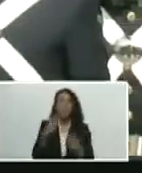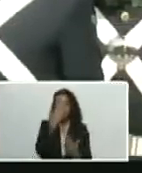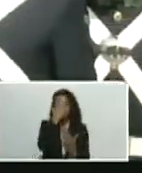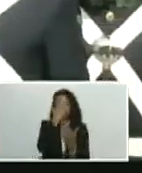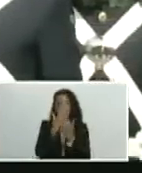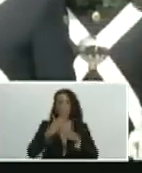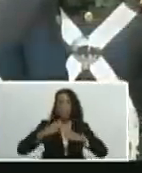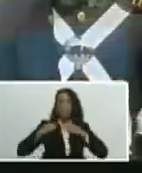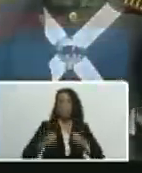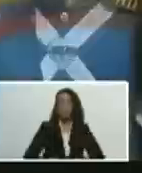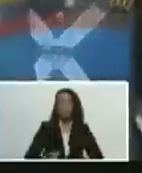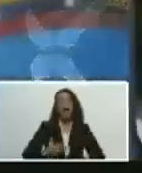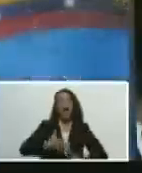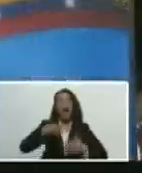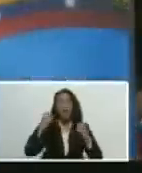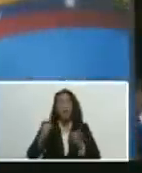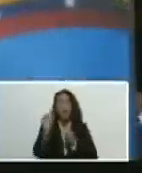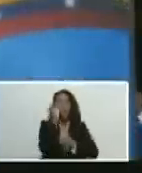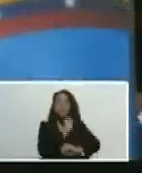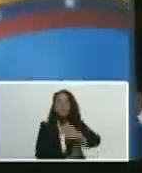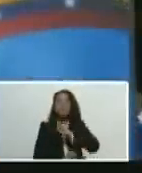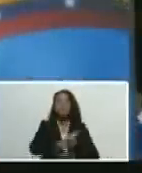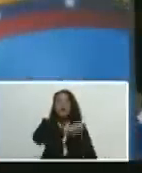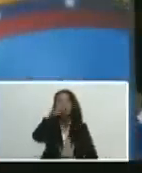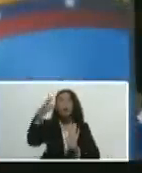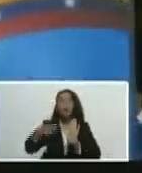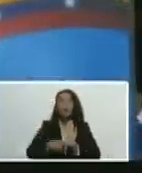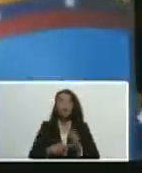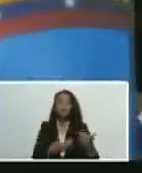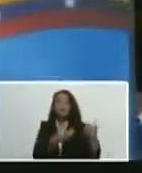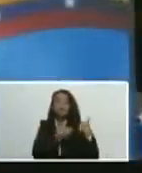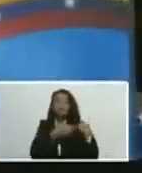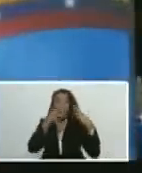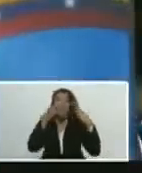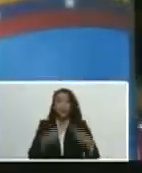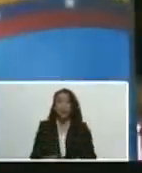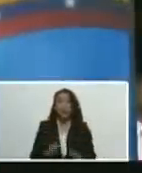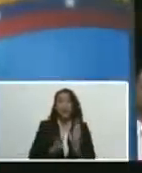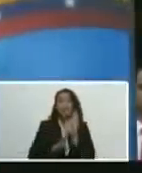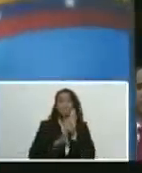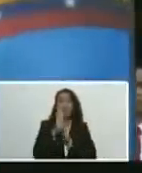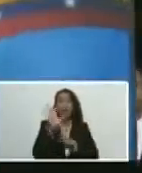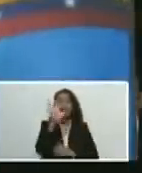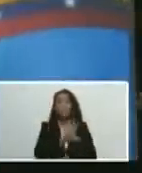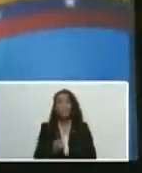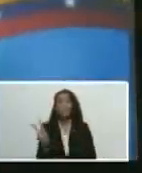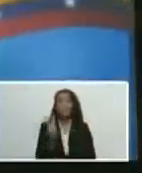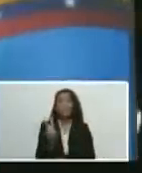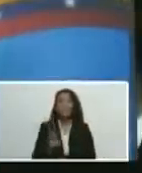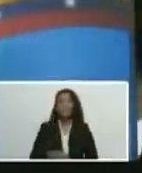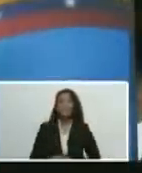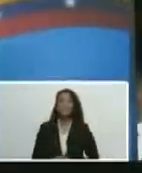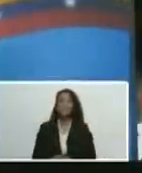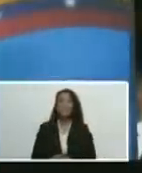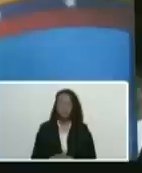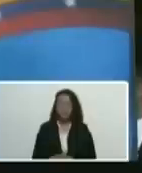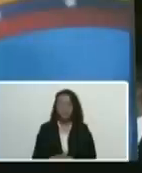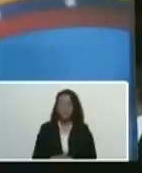otrora para garantizar la defensa, autodeterminación y progreso del Estado venezolano.